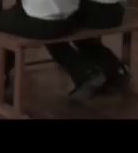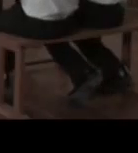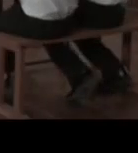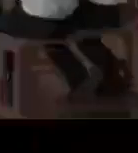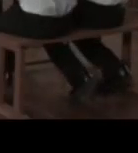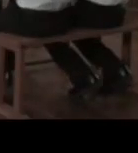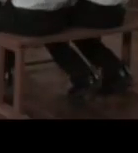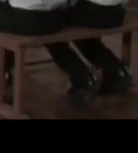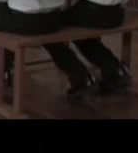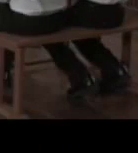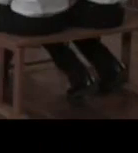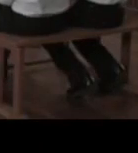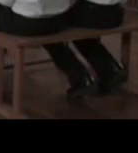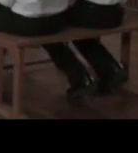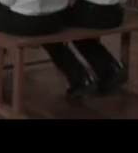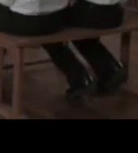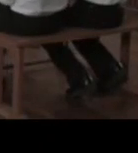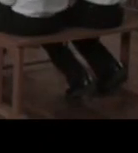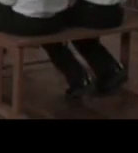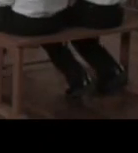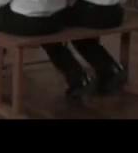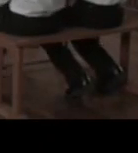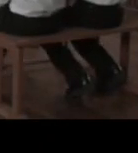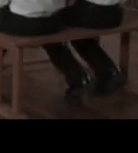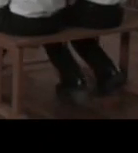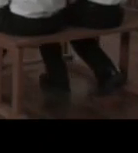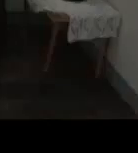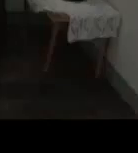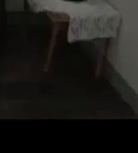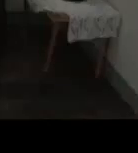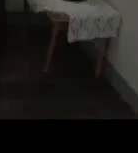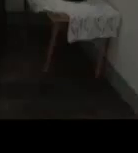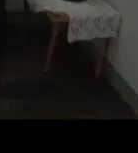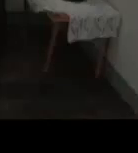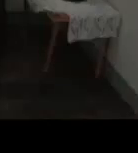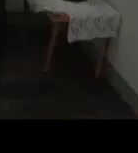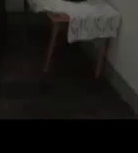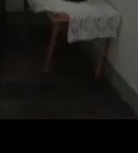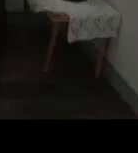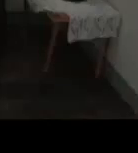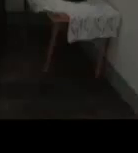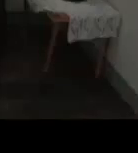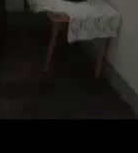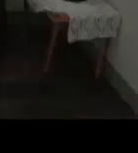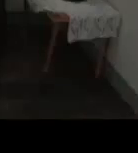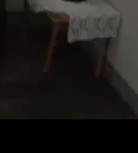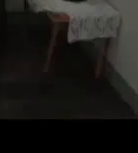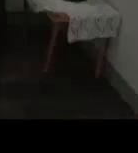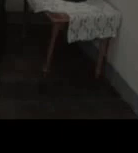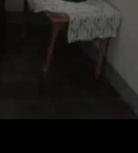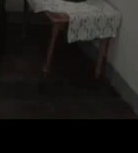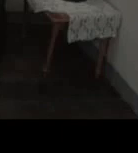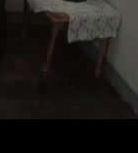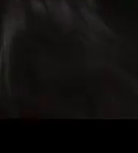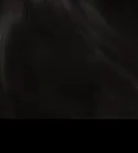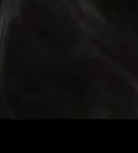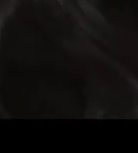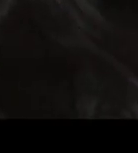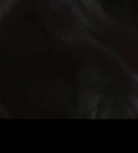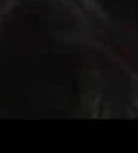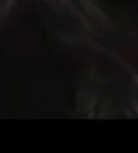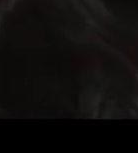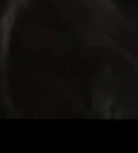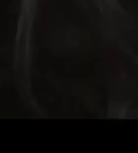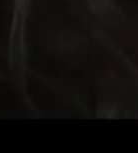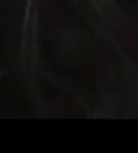señorita Hidalgo en el primer curso del Colegio Bernardo Valdivieso. En una época donde la sociedad no comprendería sus esfuerzos. ¿Por qué es